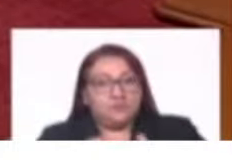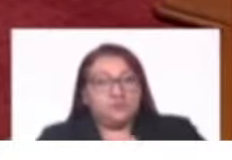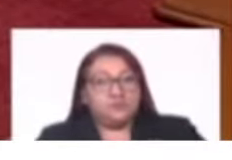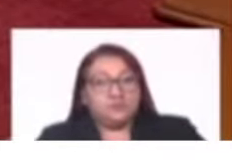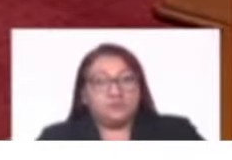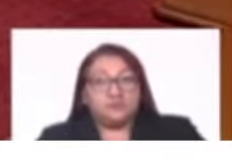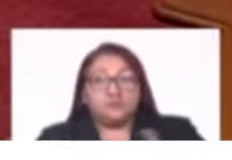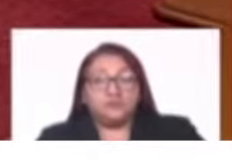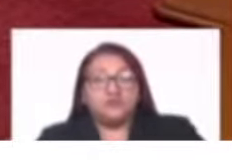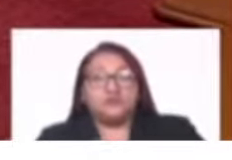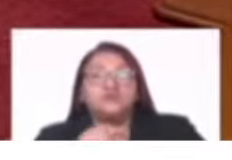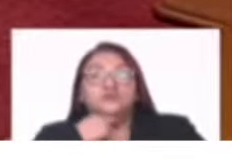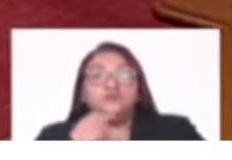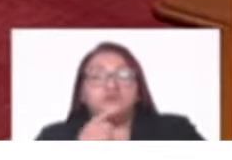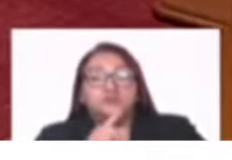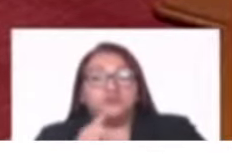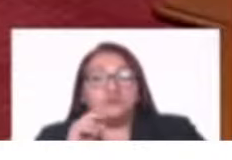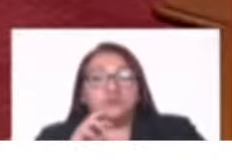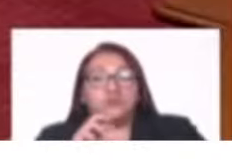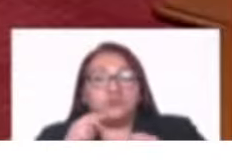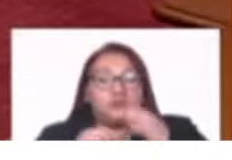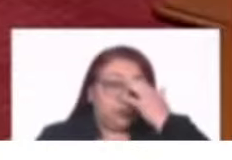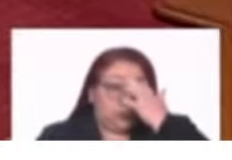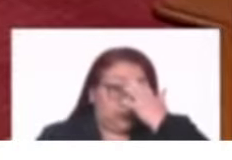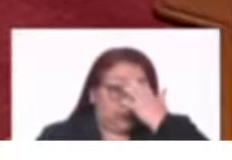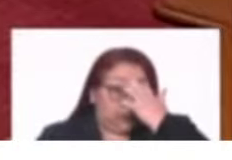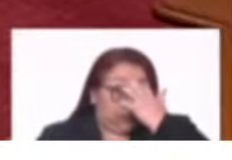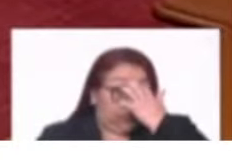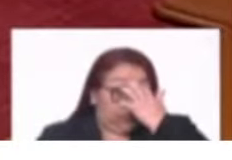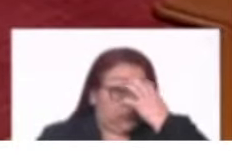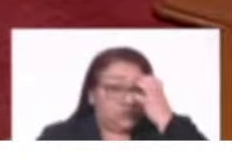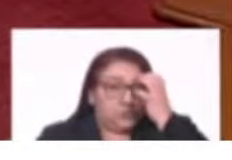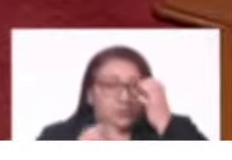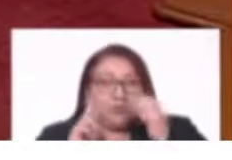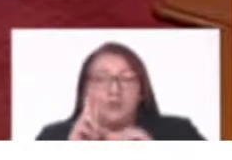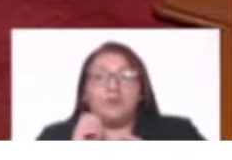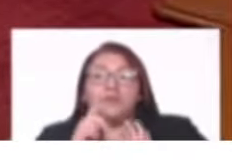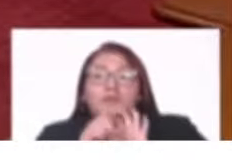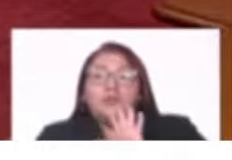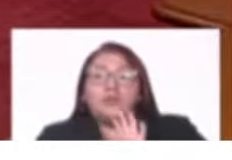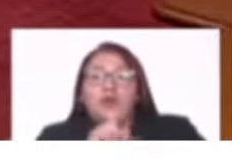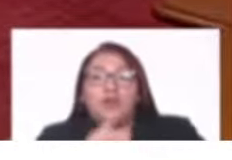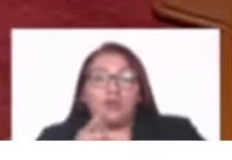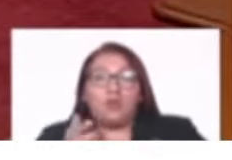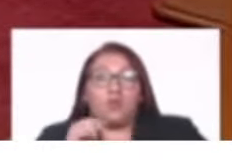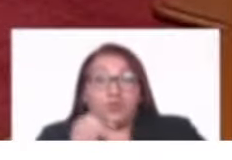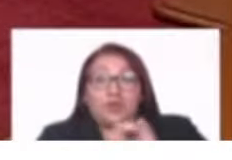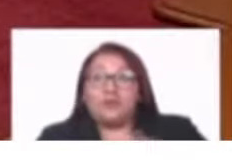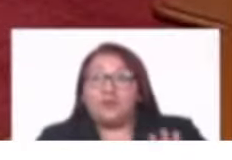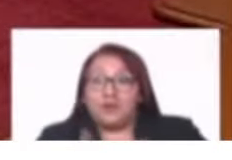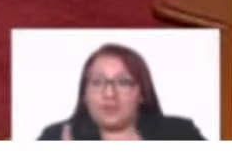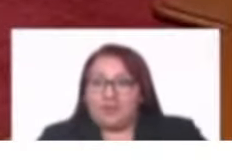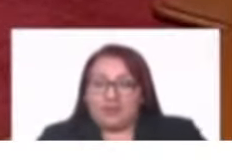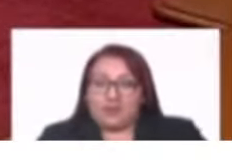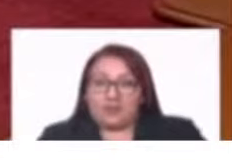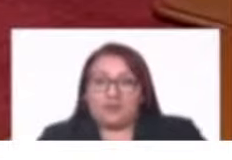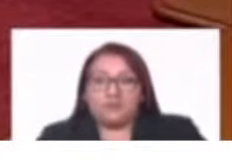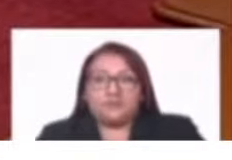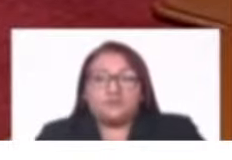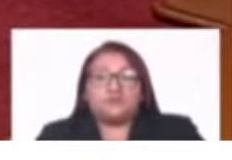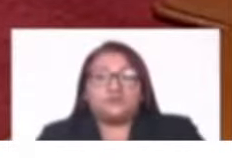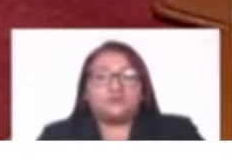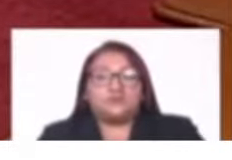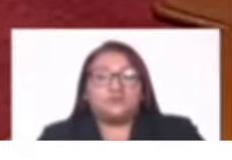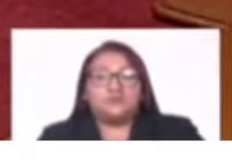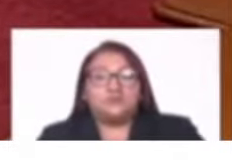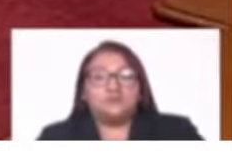intervención de los voceros de grupos parlamentarios por un periodo no mayor de 20 minutos cada uno. Concluido el debate a que se refiere el párrafo tercero